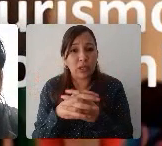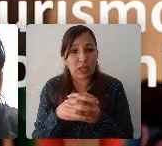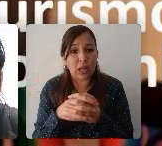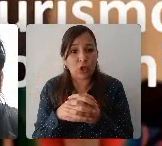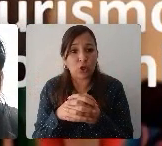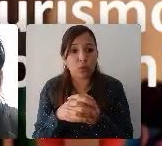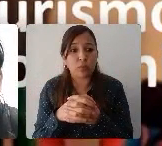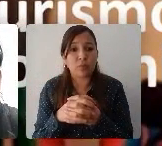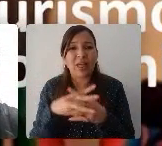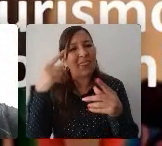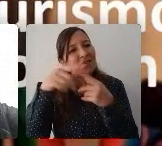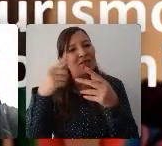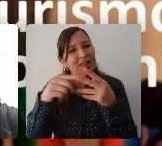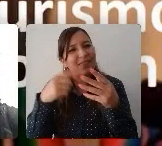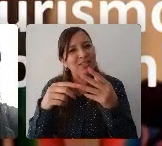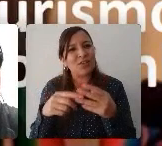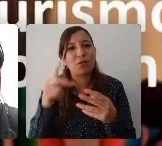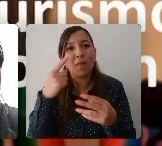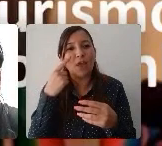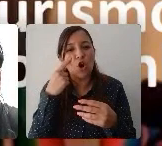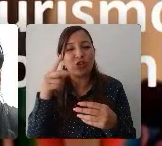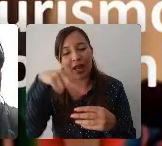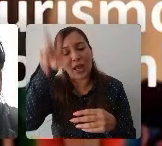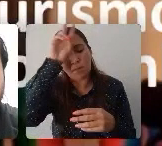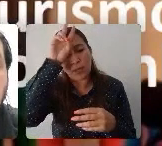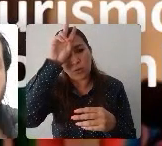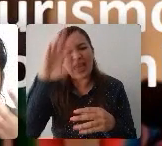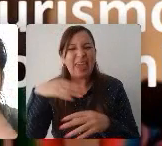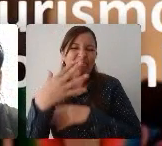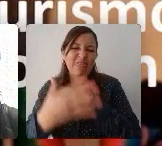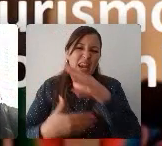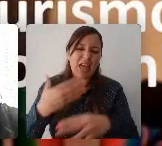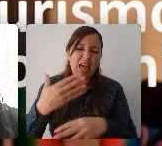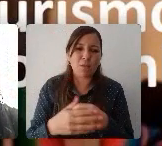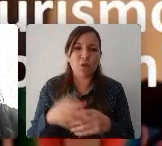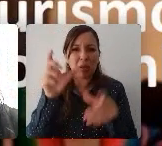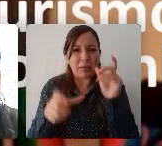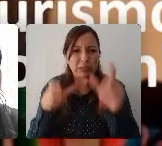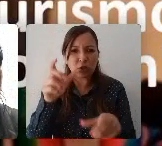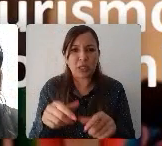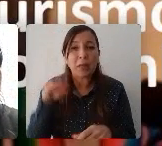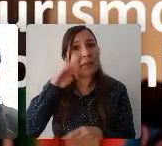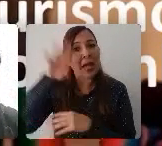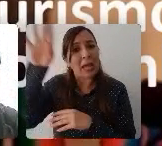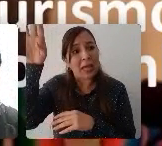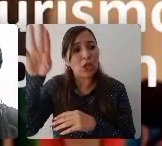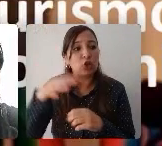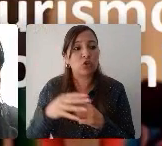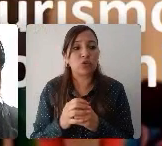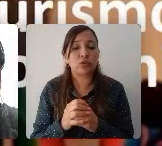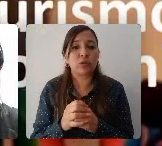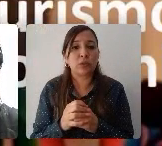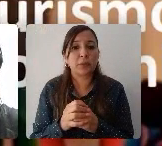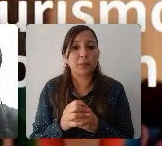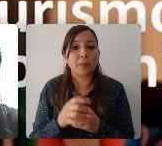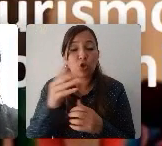distinta de poder conocer el Perú, ¿no? Nuevamente es un intercambio de experiencias entre viajeros, entre anfitriones en las comunidades, y desde ya los invito